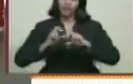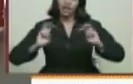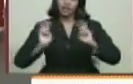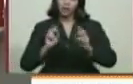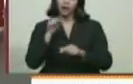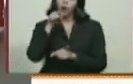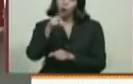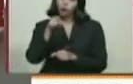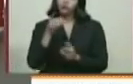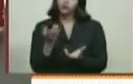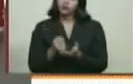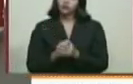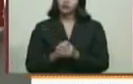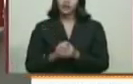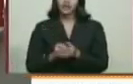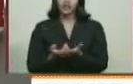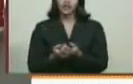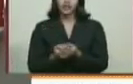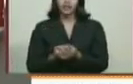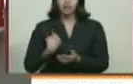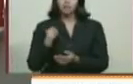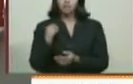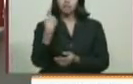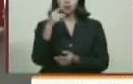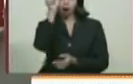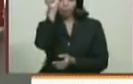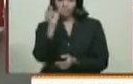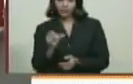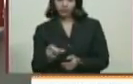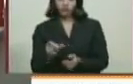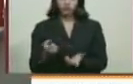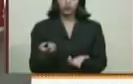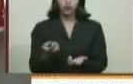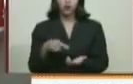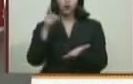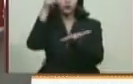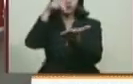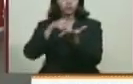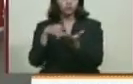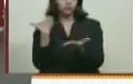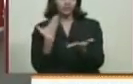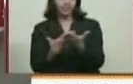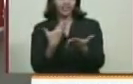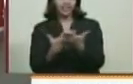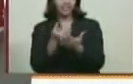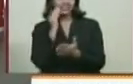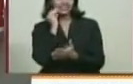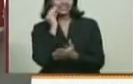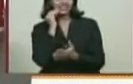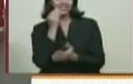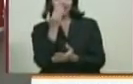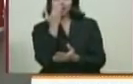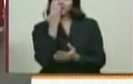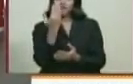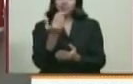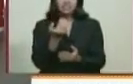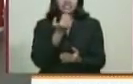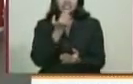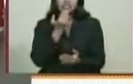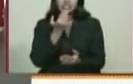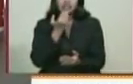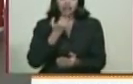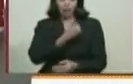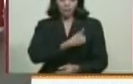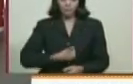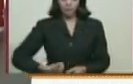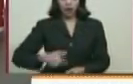fue protagonista en primera fila, ya que se encontraba en la misma tarima, allí a escasos centímetros del presidente